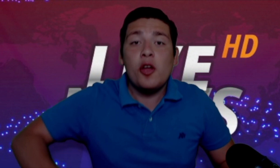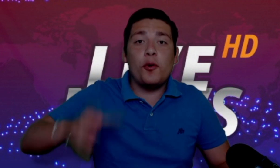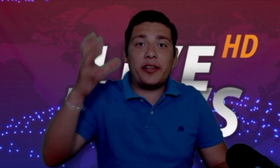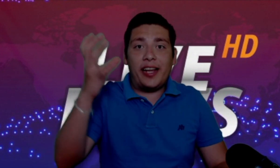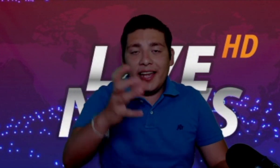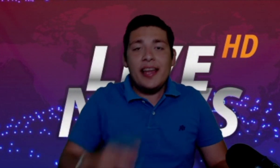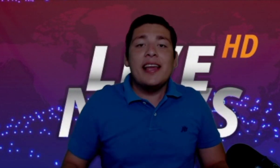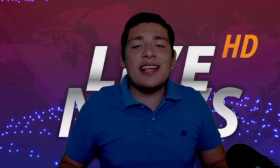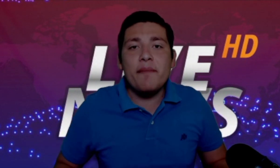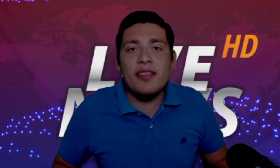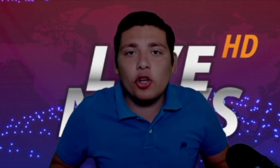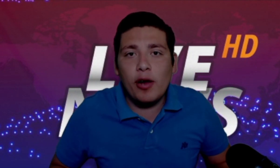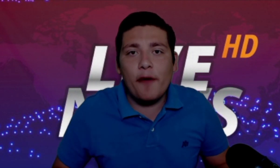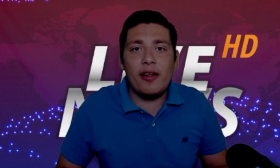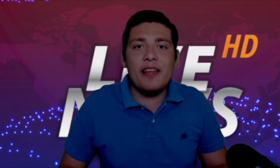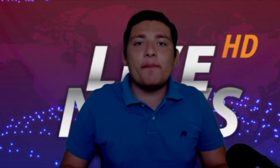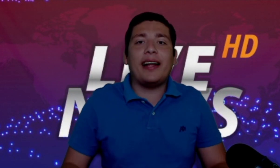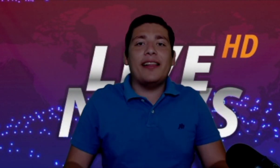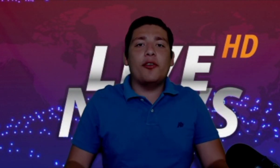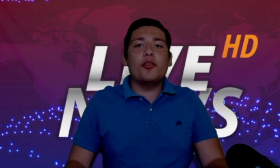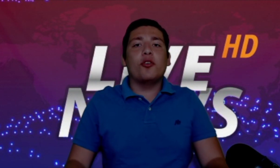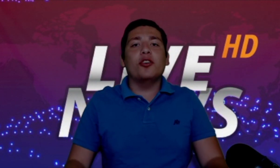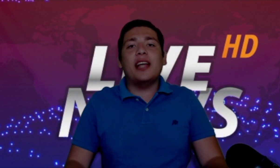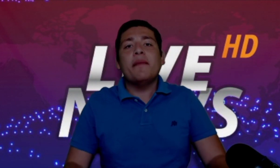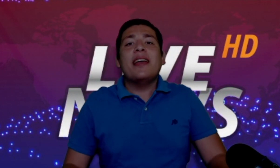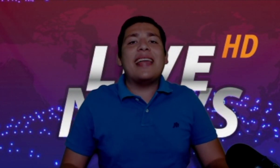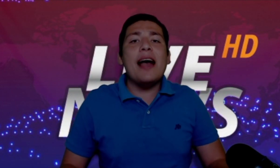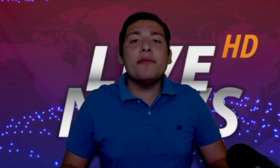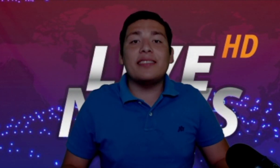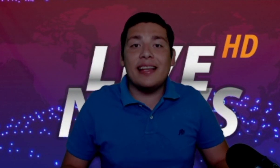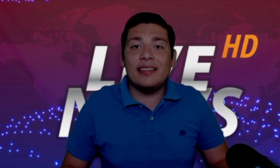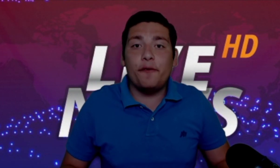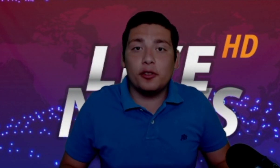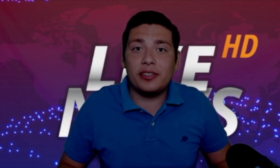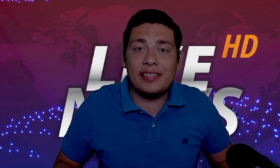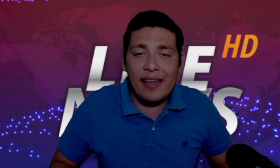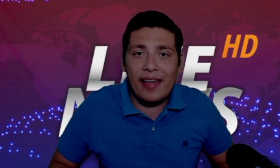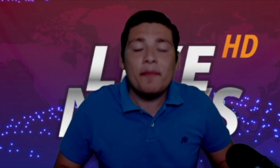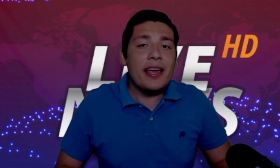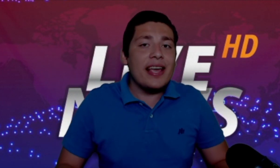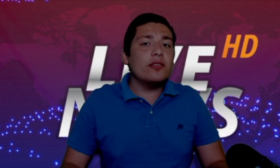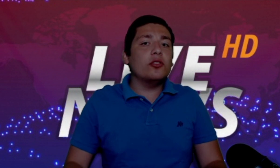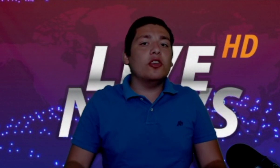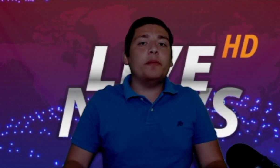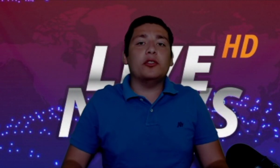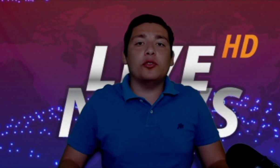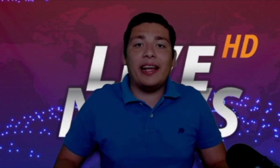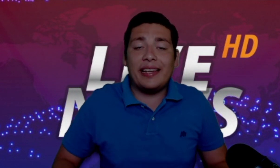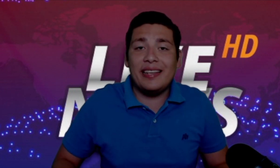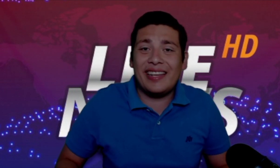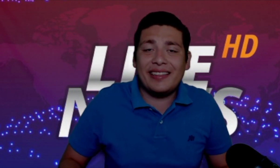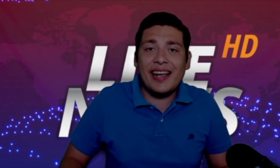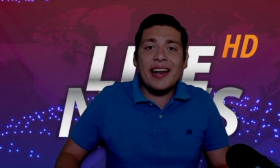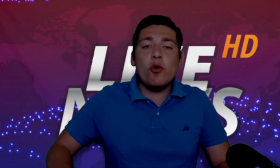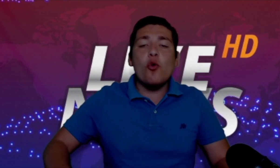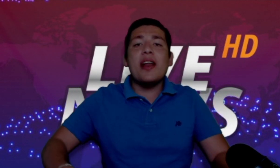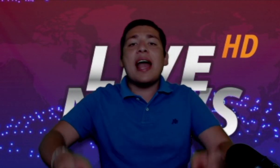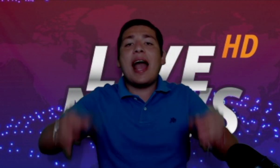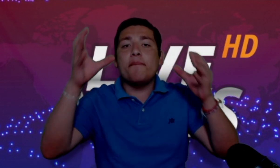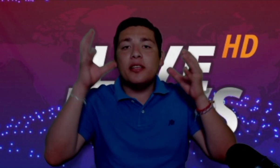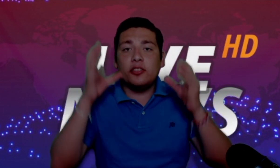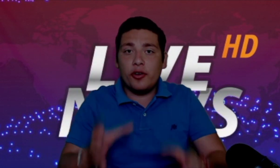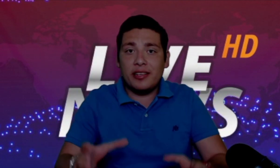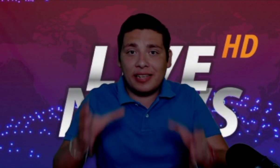cuadrados, porque aquí se mencionó a Felipe Calderón Hinojosa y a Vicente Fox Quesada, esos dos personajes que tienen